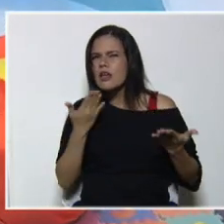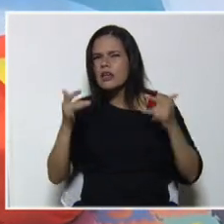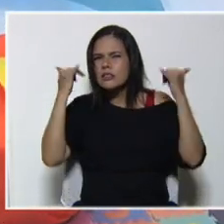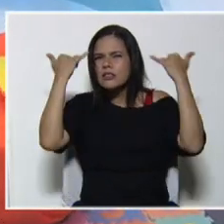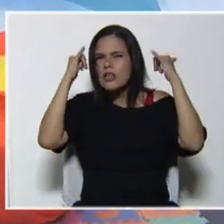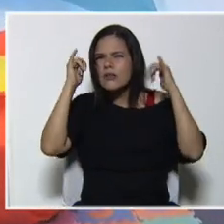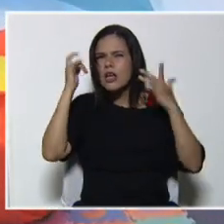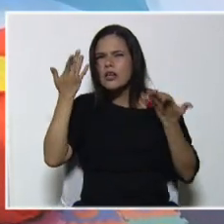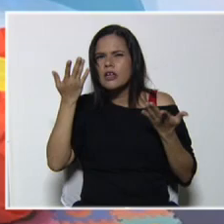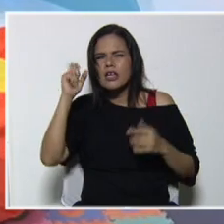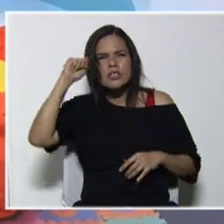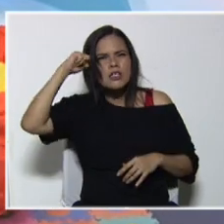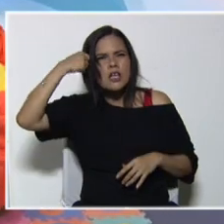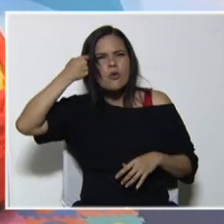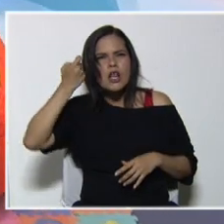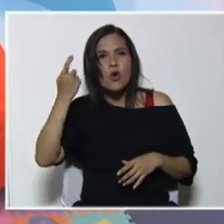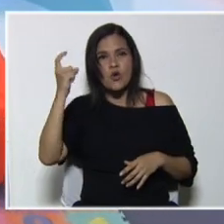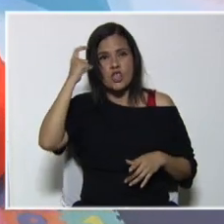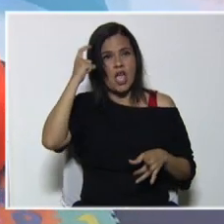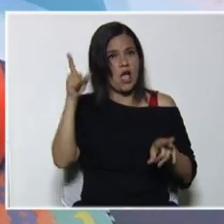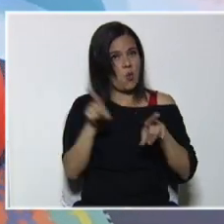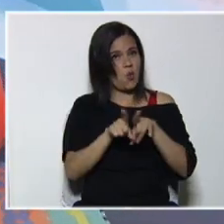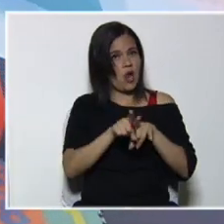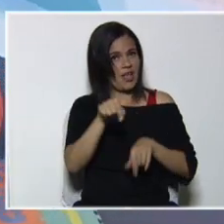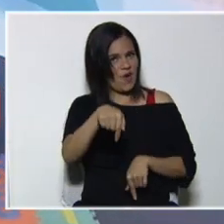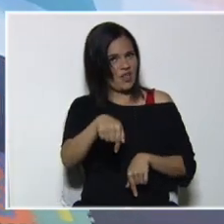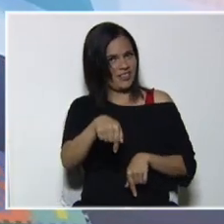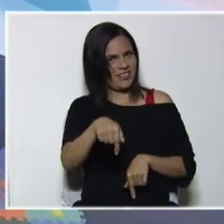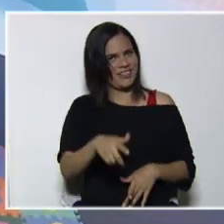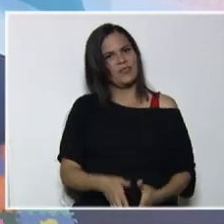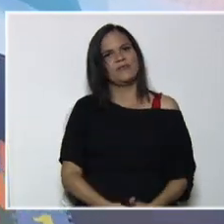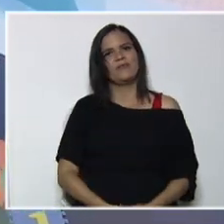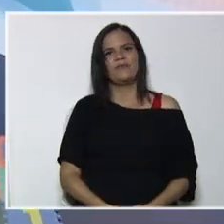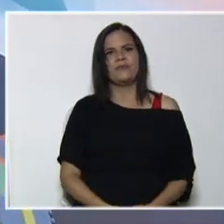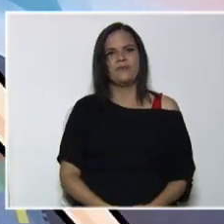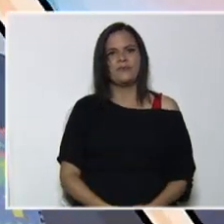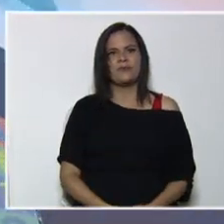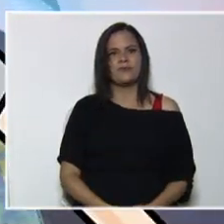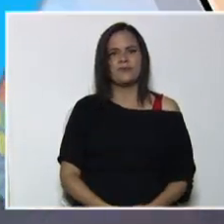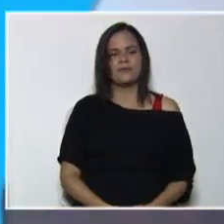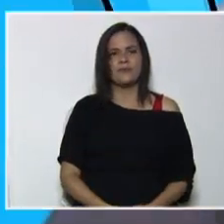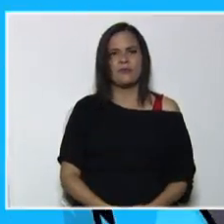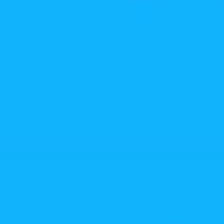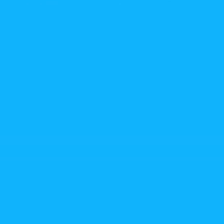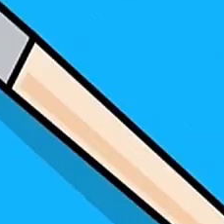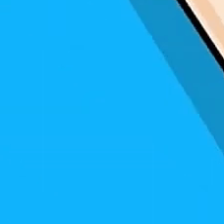qué se conmemora o qué se recuerda un día como hoy?